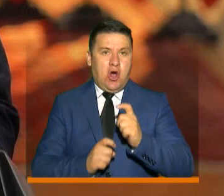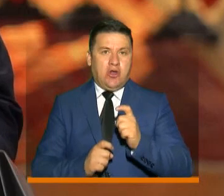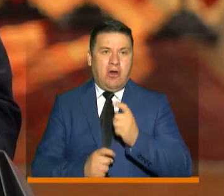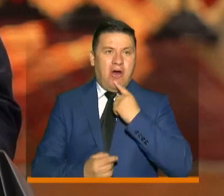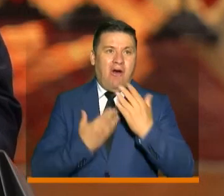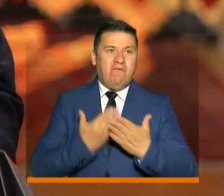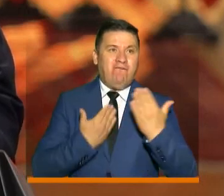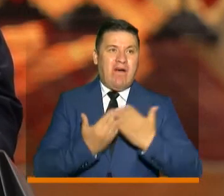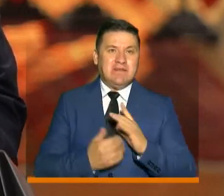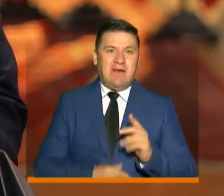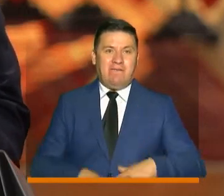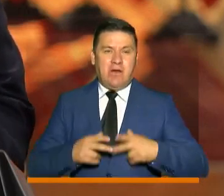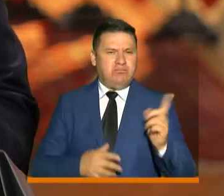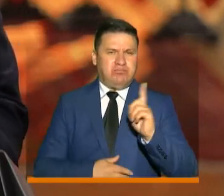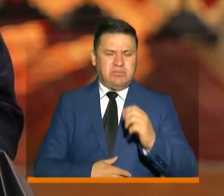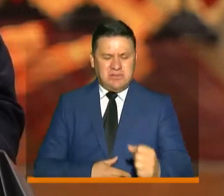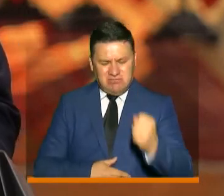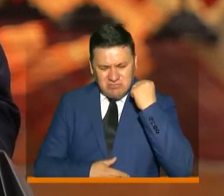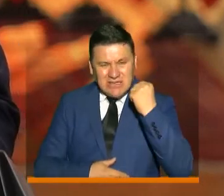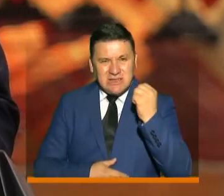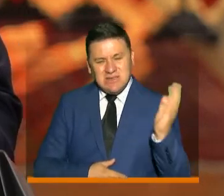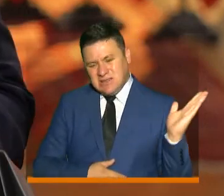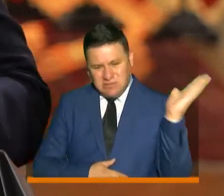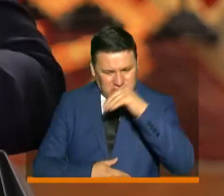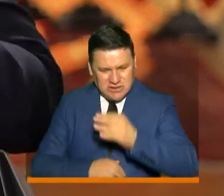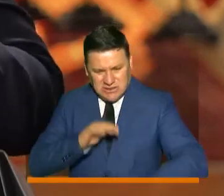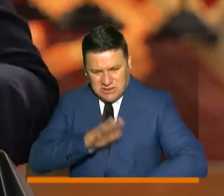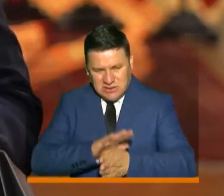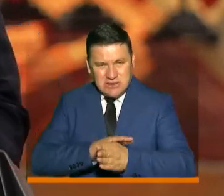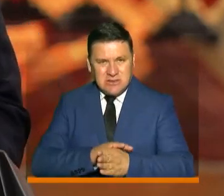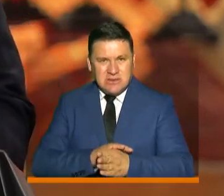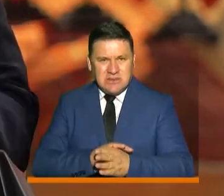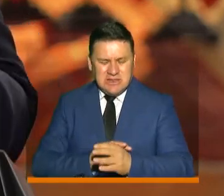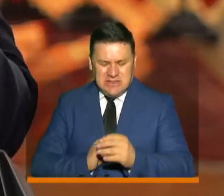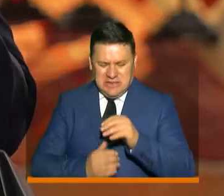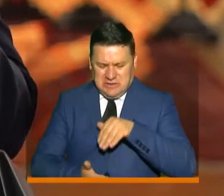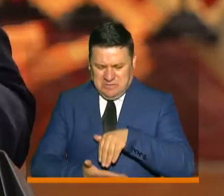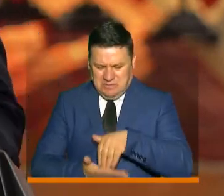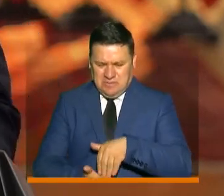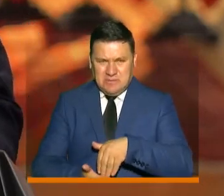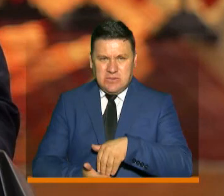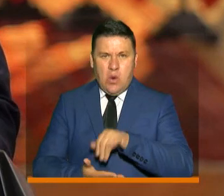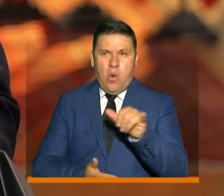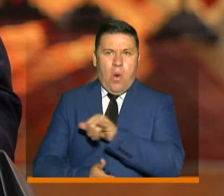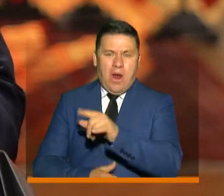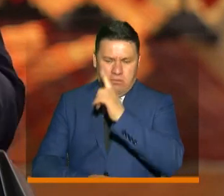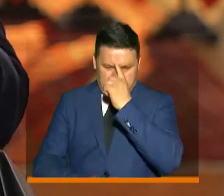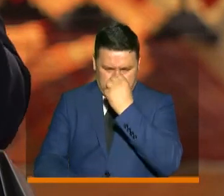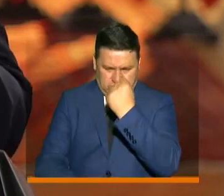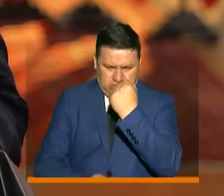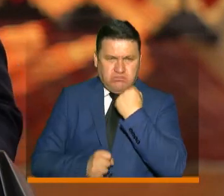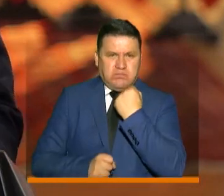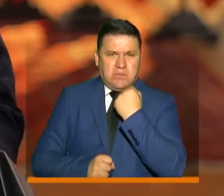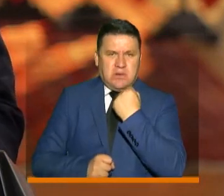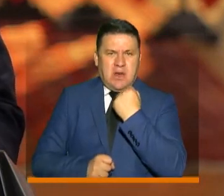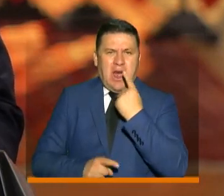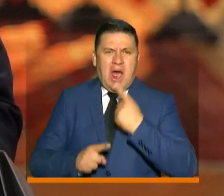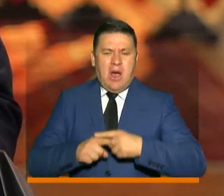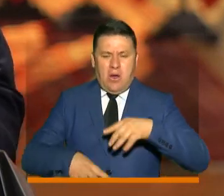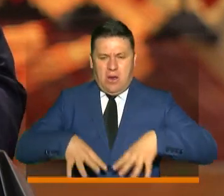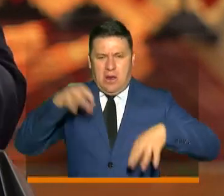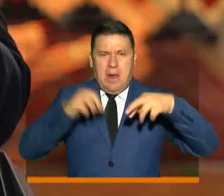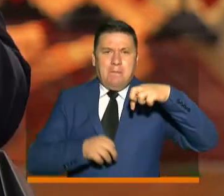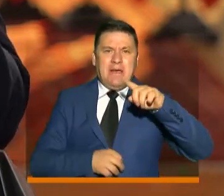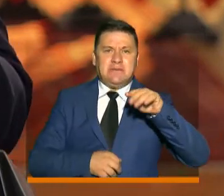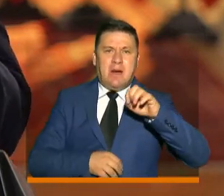facilismo vamos a salir adelante con el mismo ímpetu del ejército patriota que tuvo que cruzar el páramo de pisba